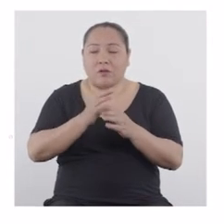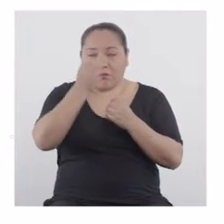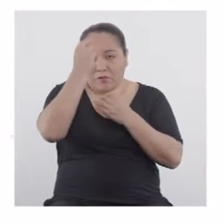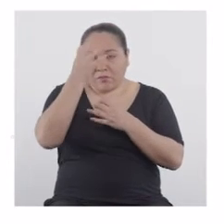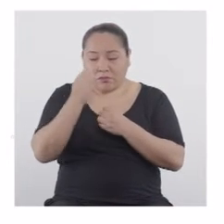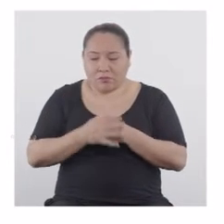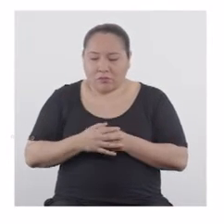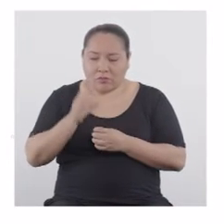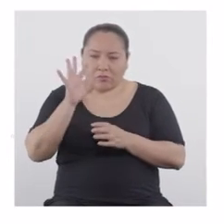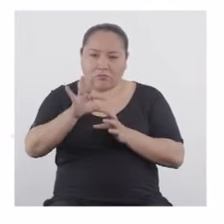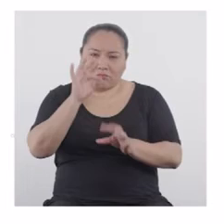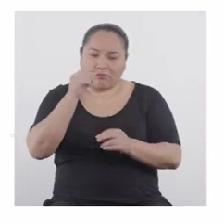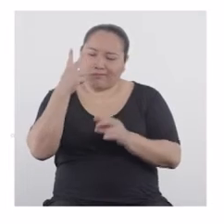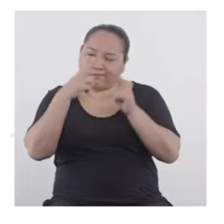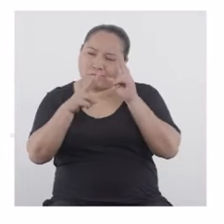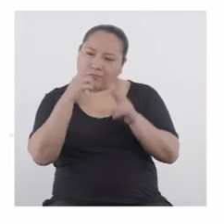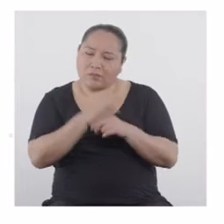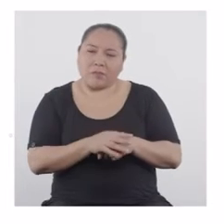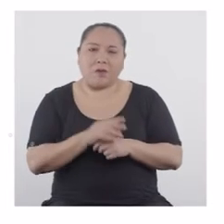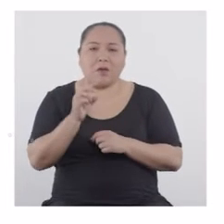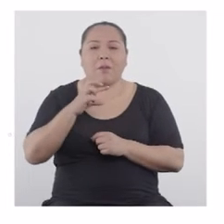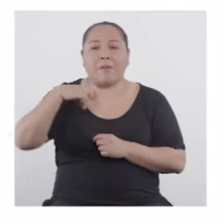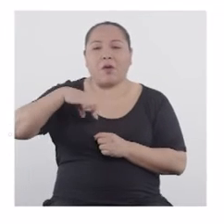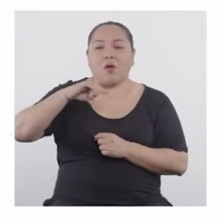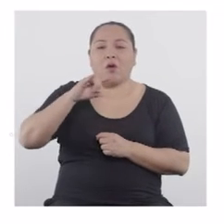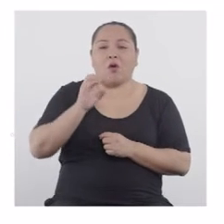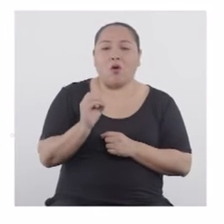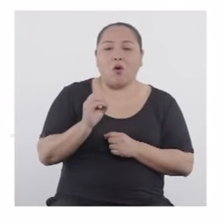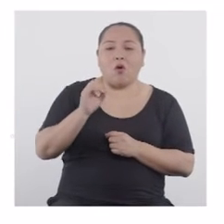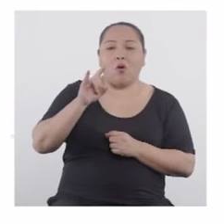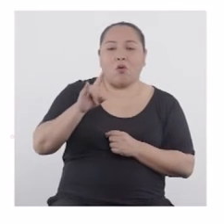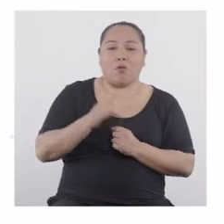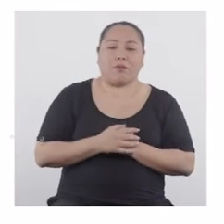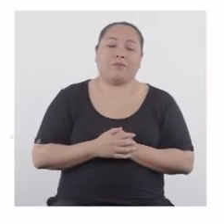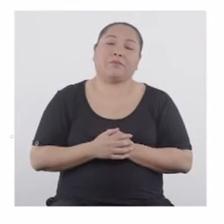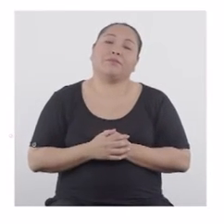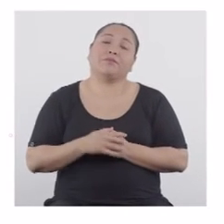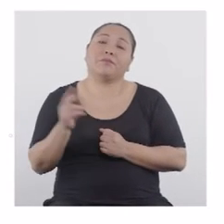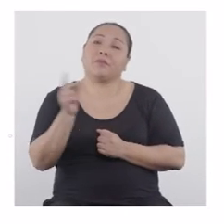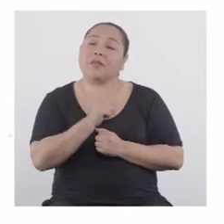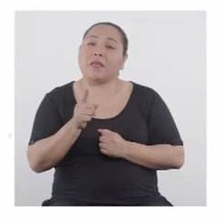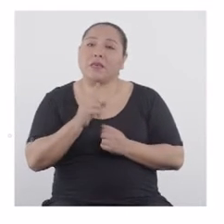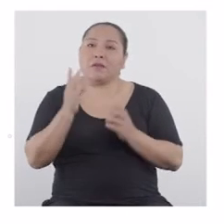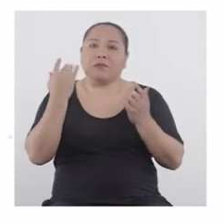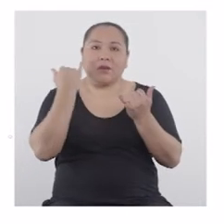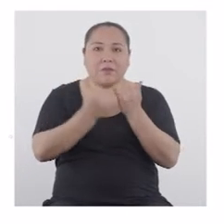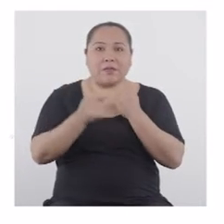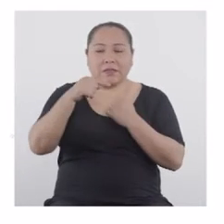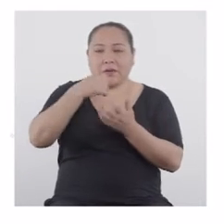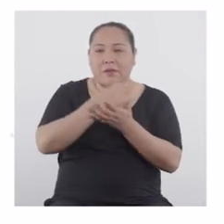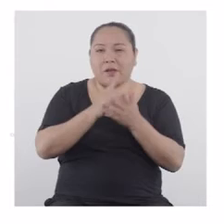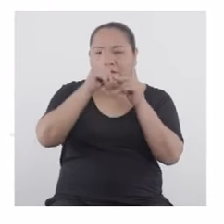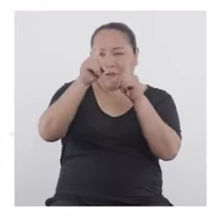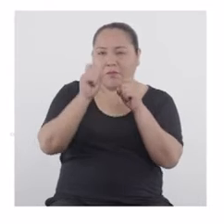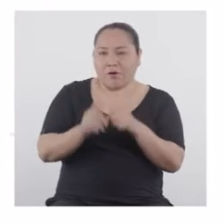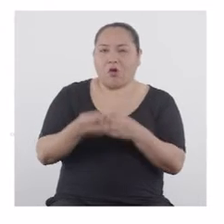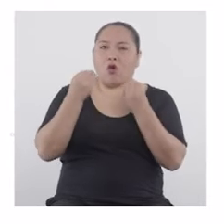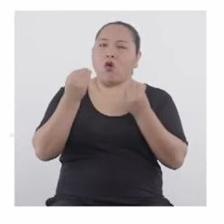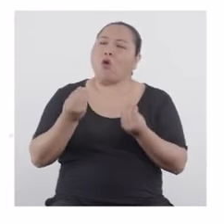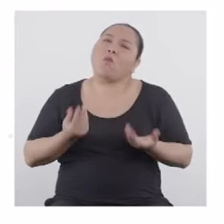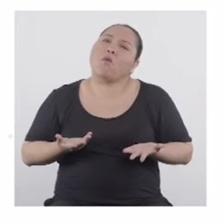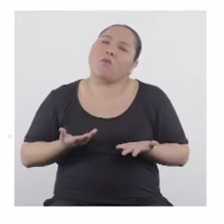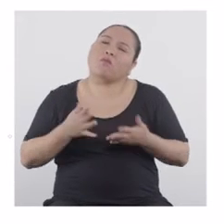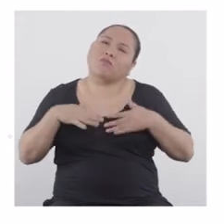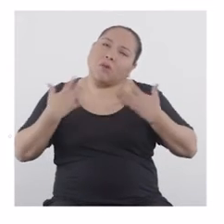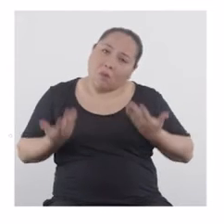definiste. Estableciste el punto de vista o POV por sus siglas en inglés. Y cerraste esta fase con la pregunta,